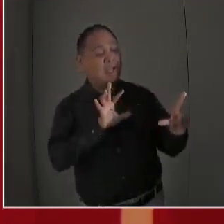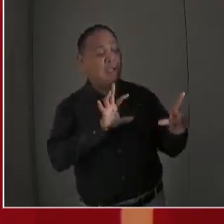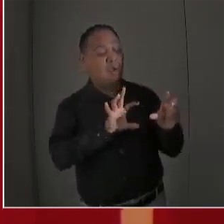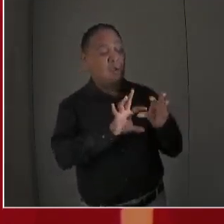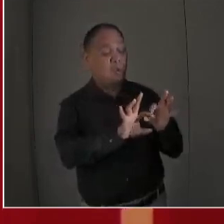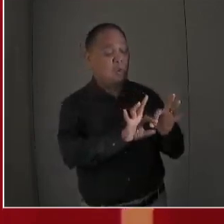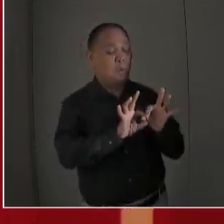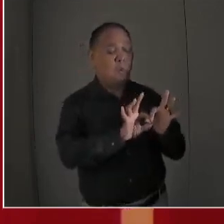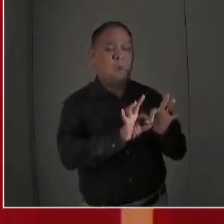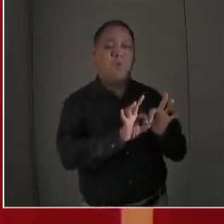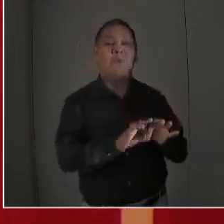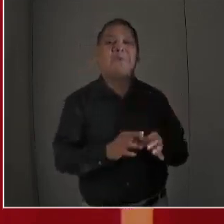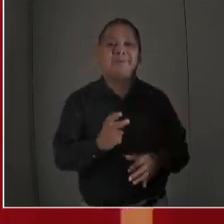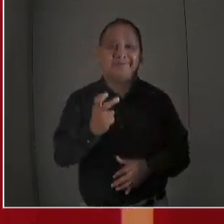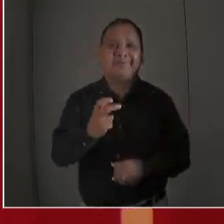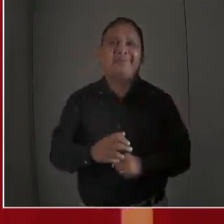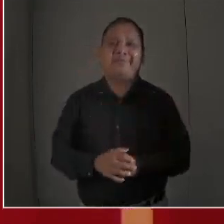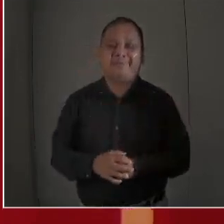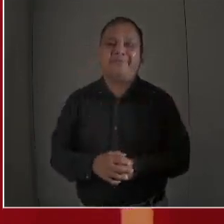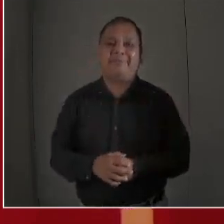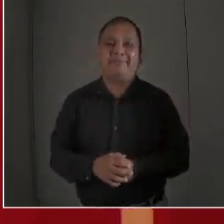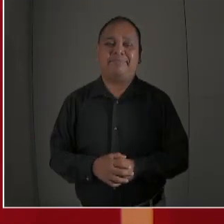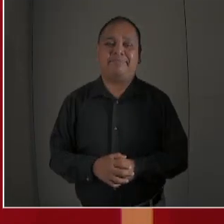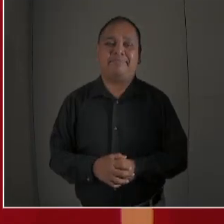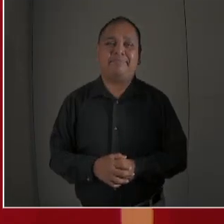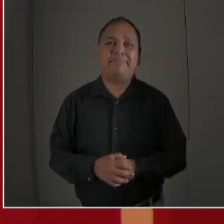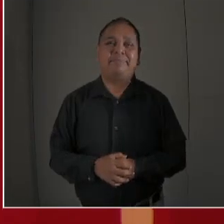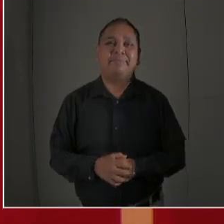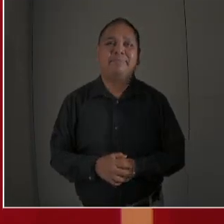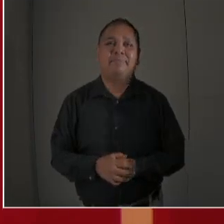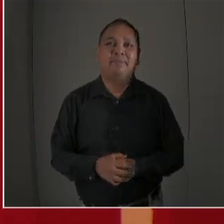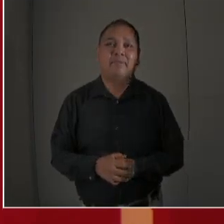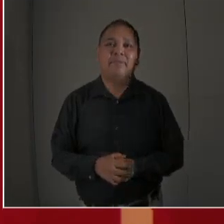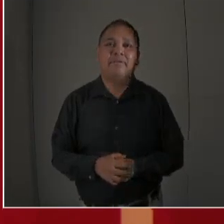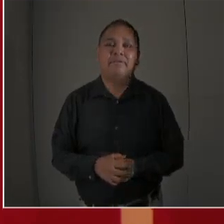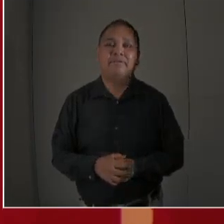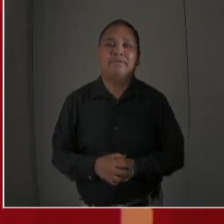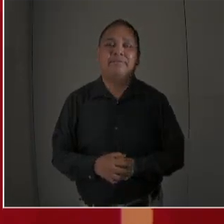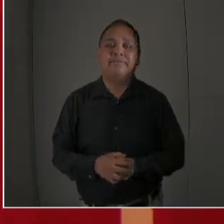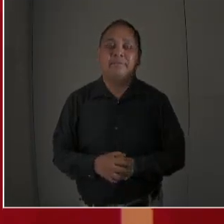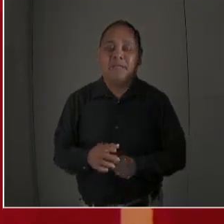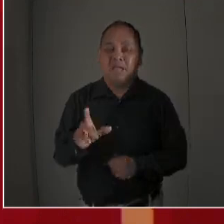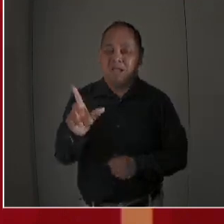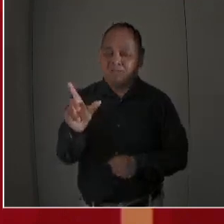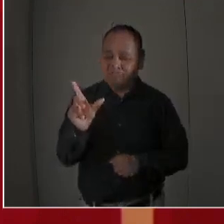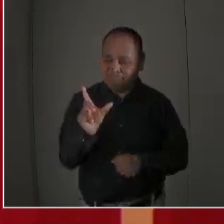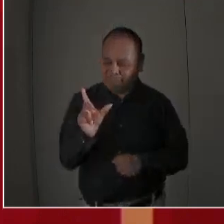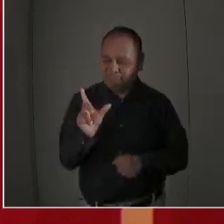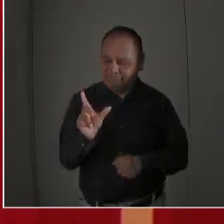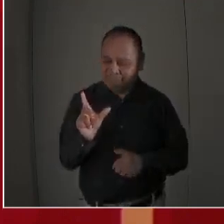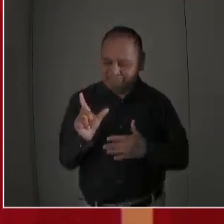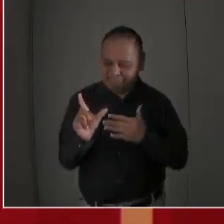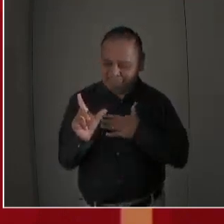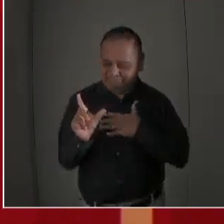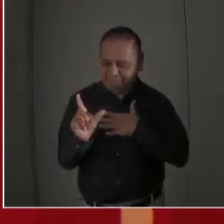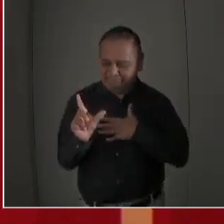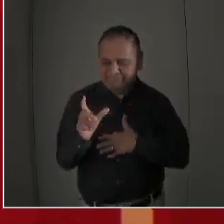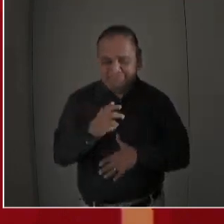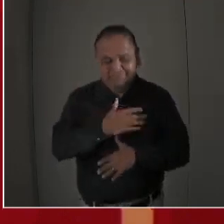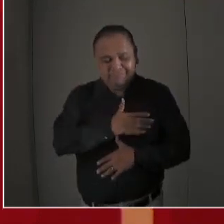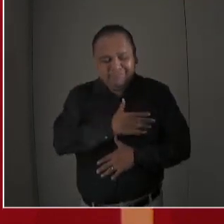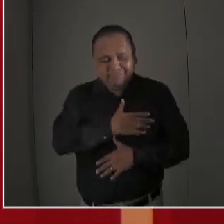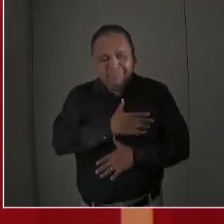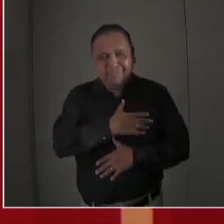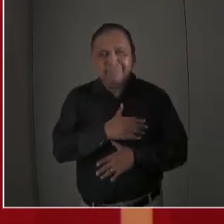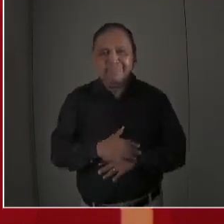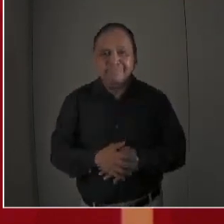pertenencia, ese, ¿no?, estado de apropiación de Morena. Como